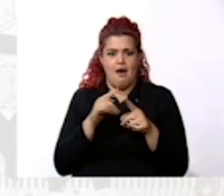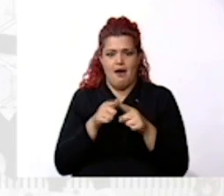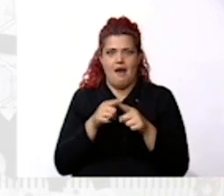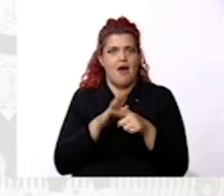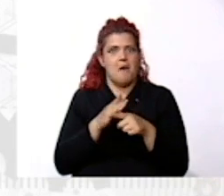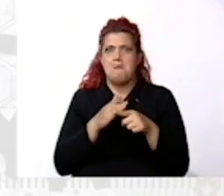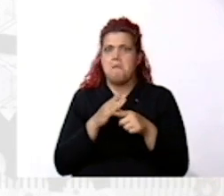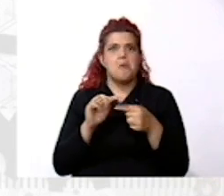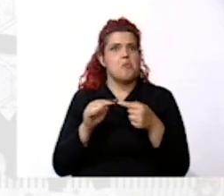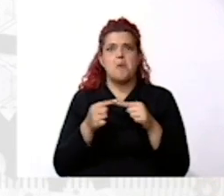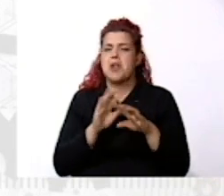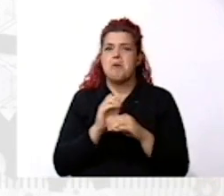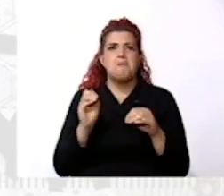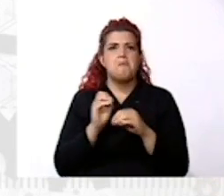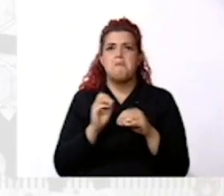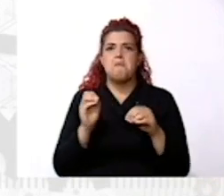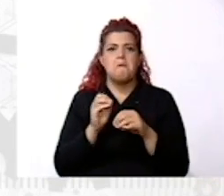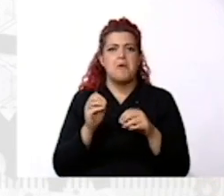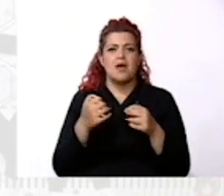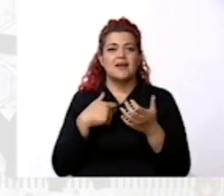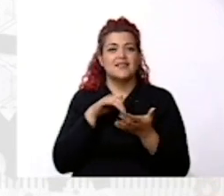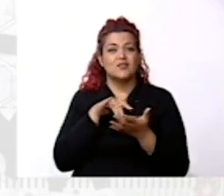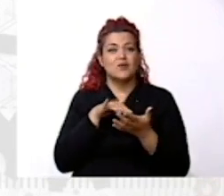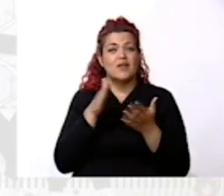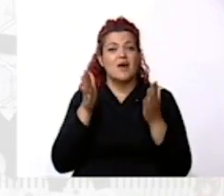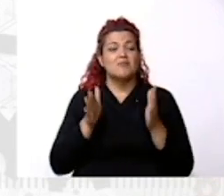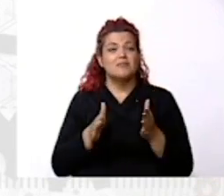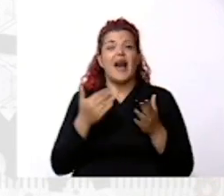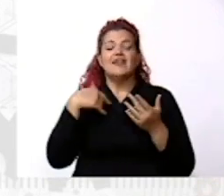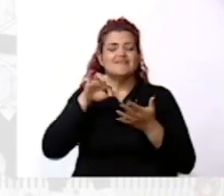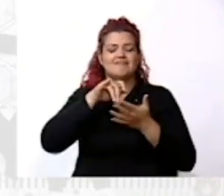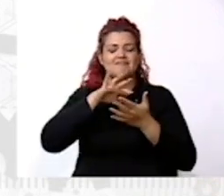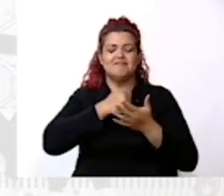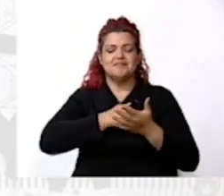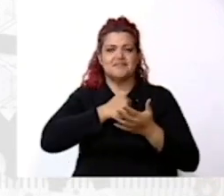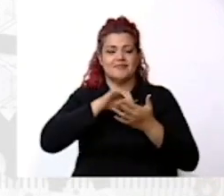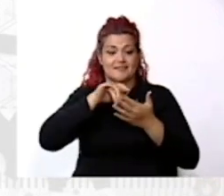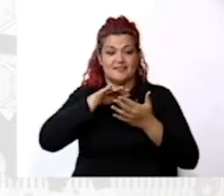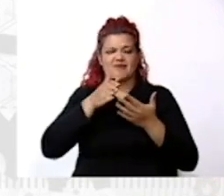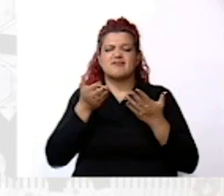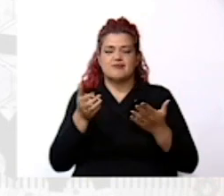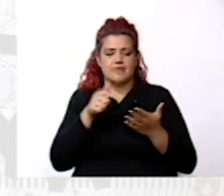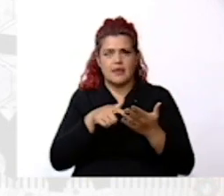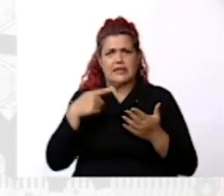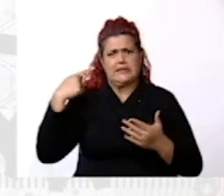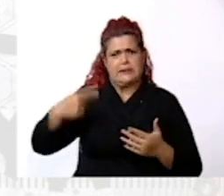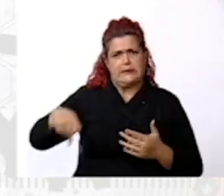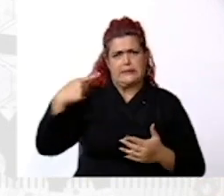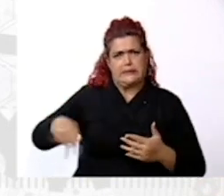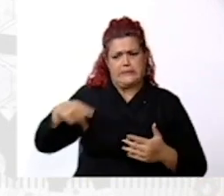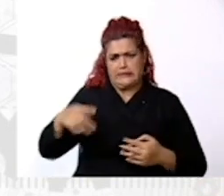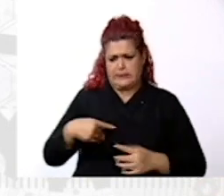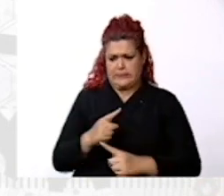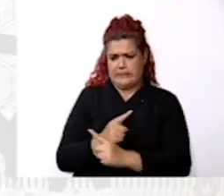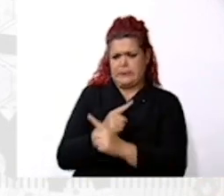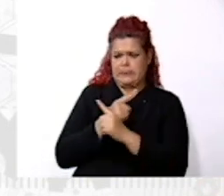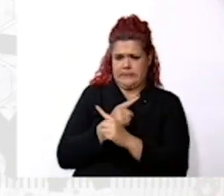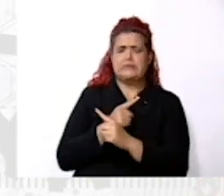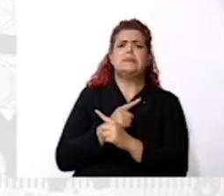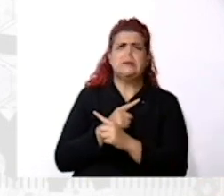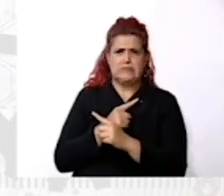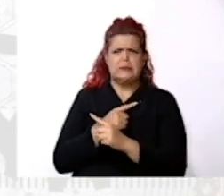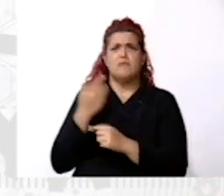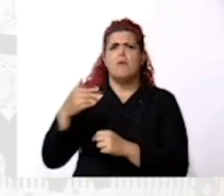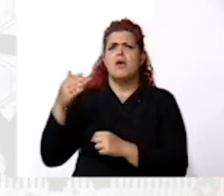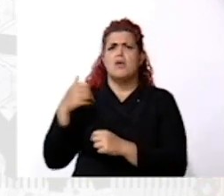no me duele. Estudiamos sobre los riesgos y las medidas de prevención que tenemos que tener